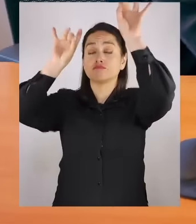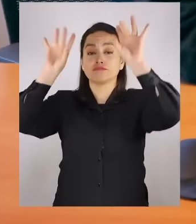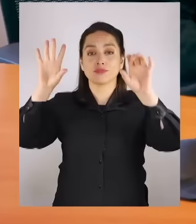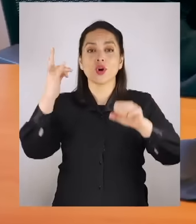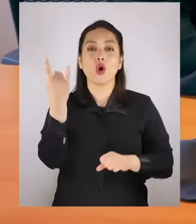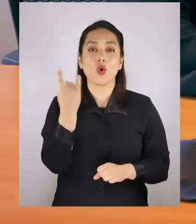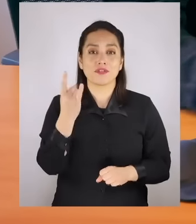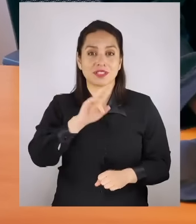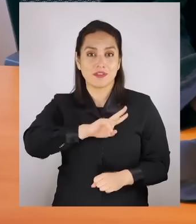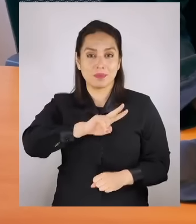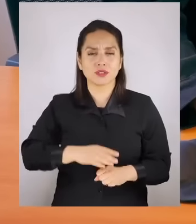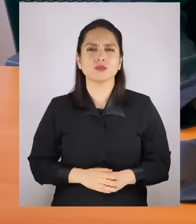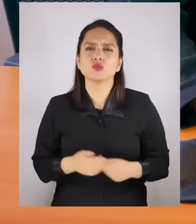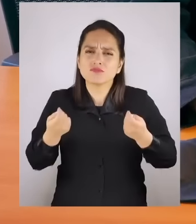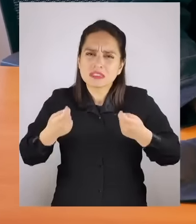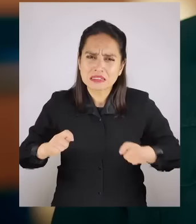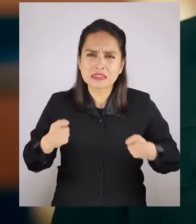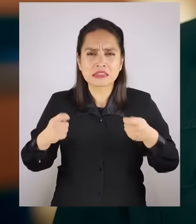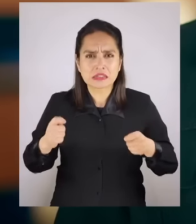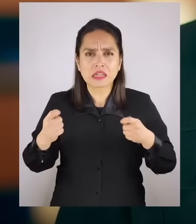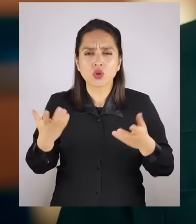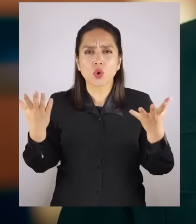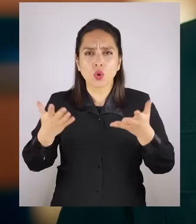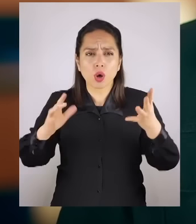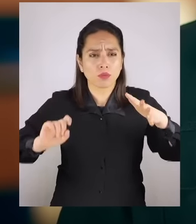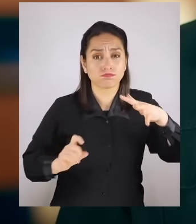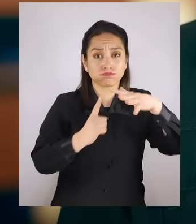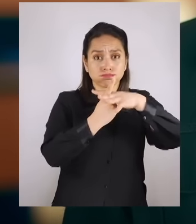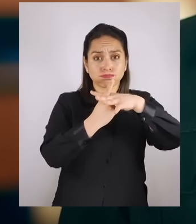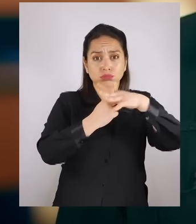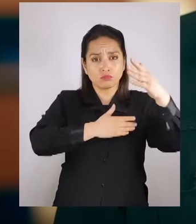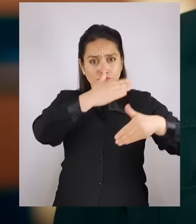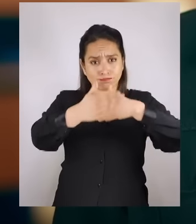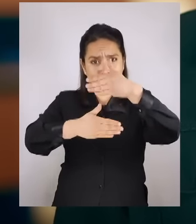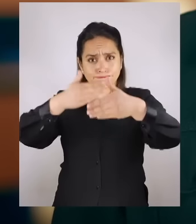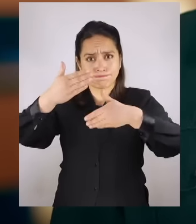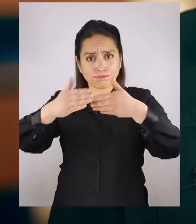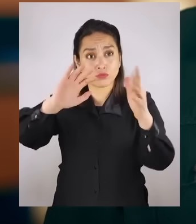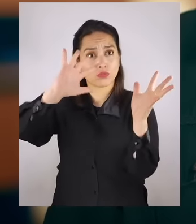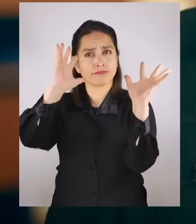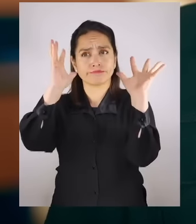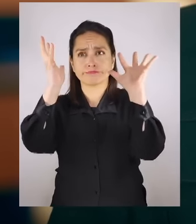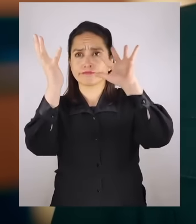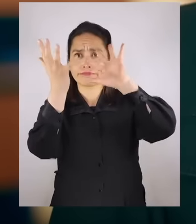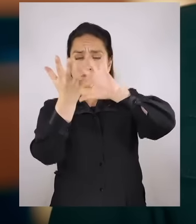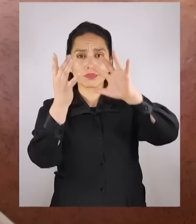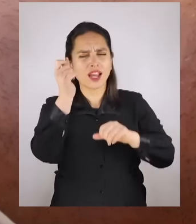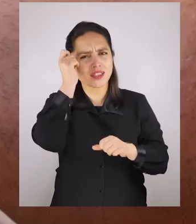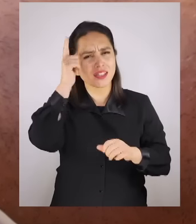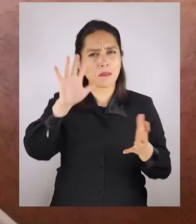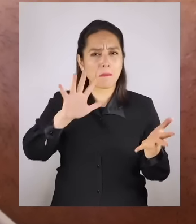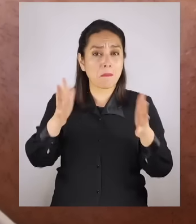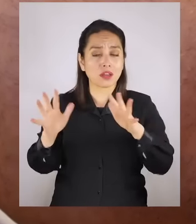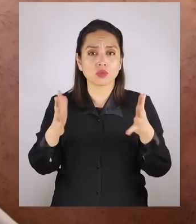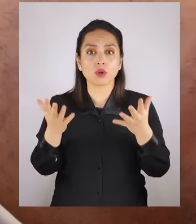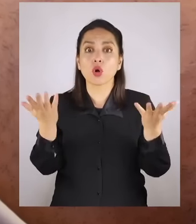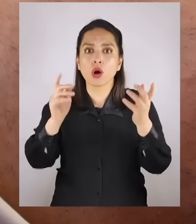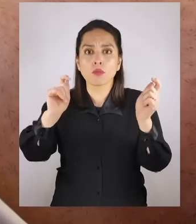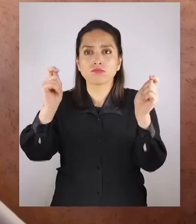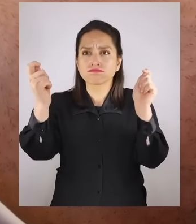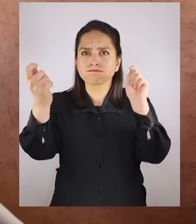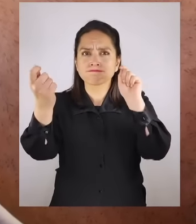Valparaíso. Trato de entender la formación y la evolución de las galaxias para comprender más o menos cómo